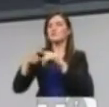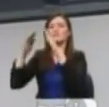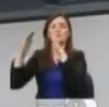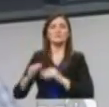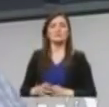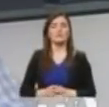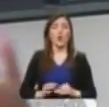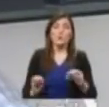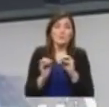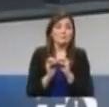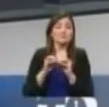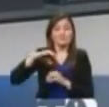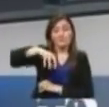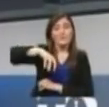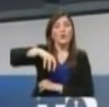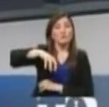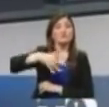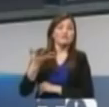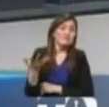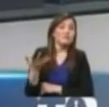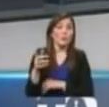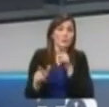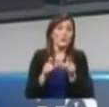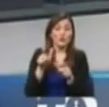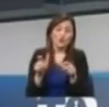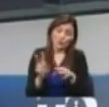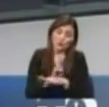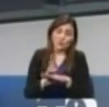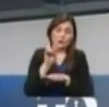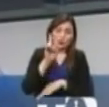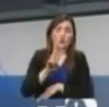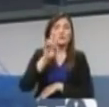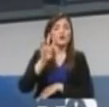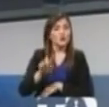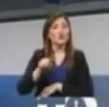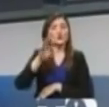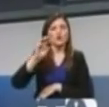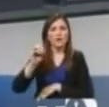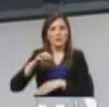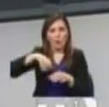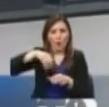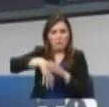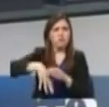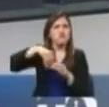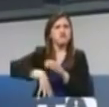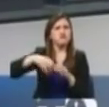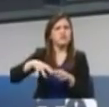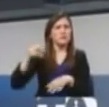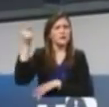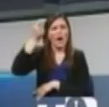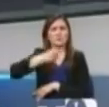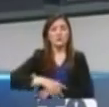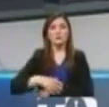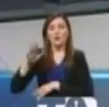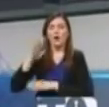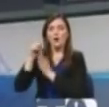la cantidad de agua para poner la disponibilidad de la ciudad en 2.200 litros por segundo. Este es un proyecto que fue financiado con la